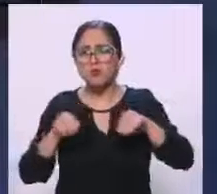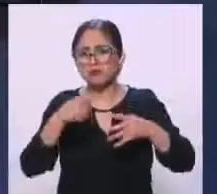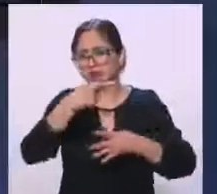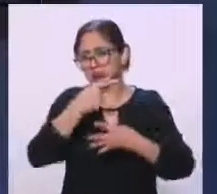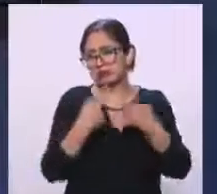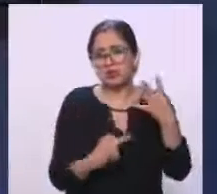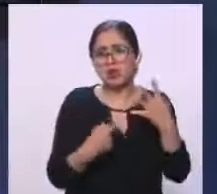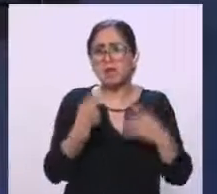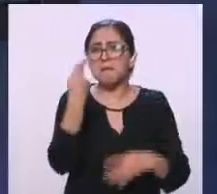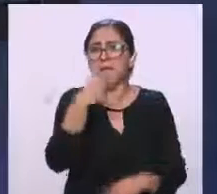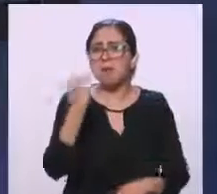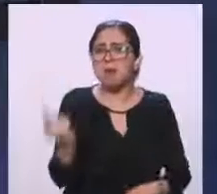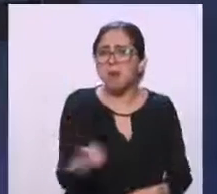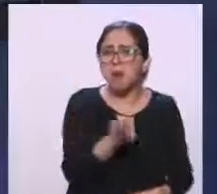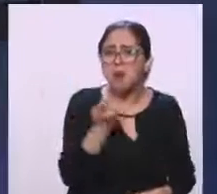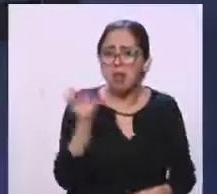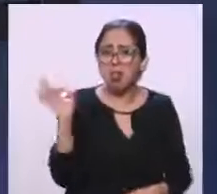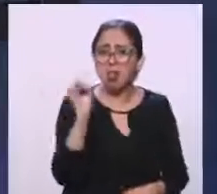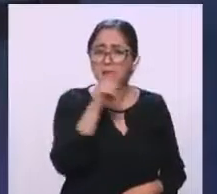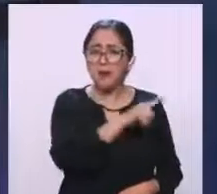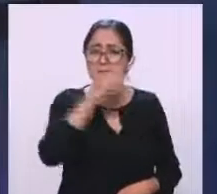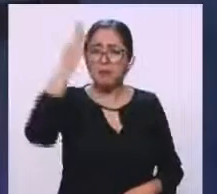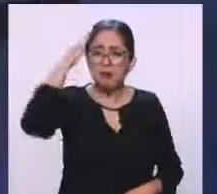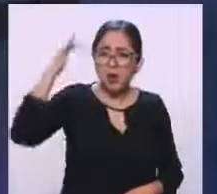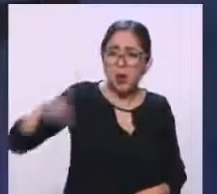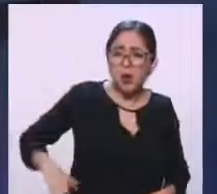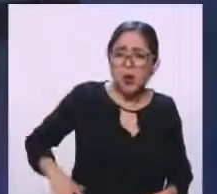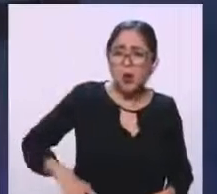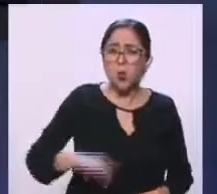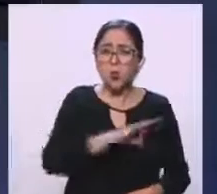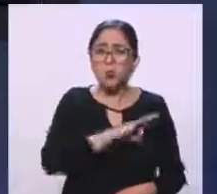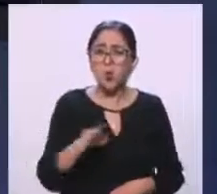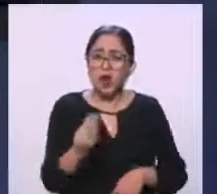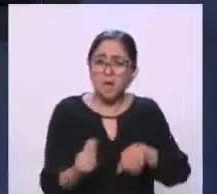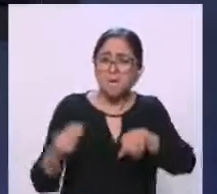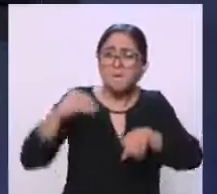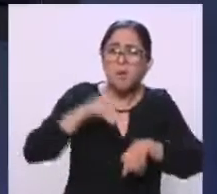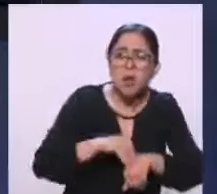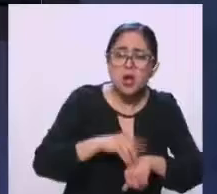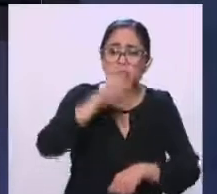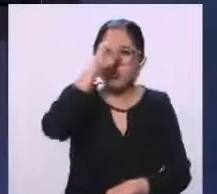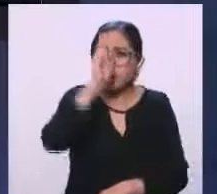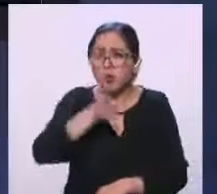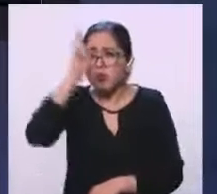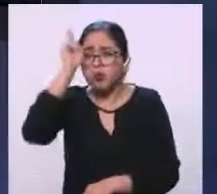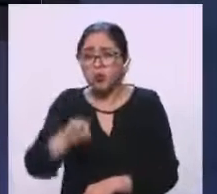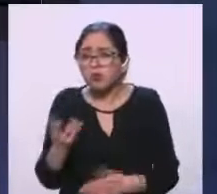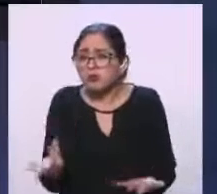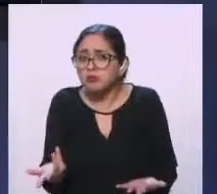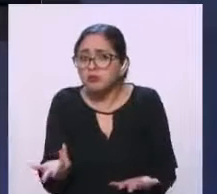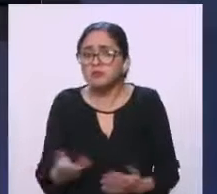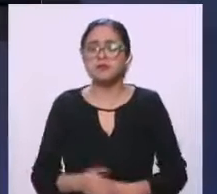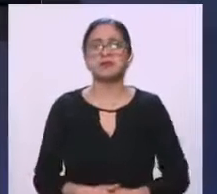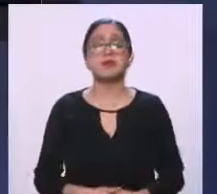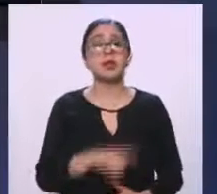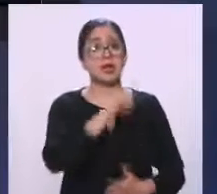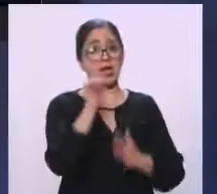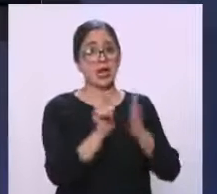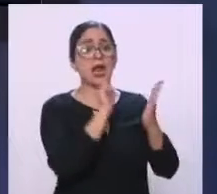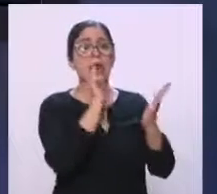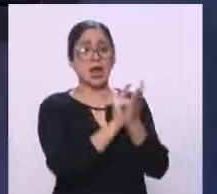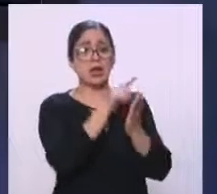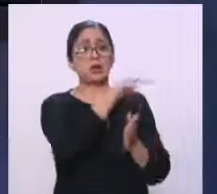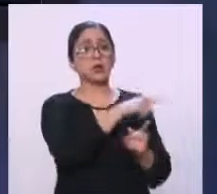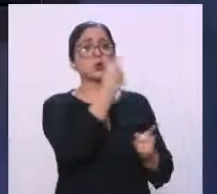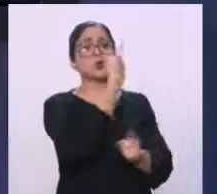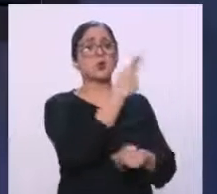gobernadores, tienen la facultad de decretarlas, de imponerlas? Mire, de acuerdo con la ley pueden dictar medidas sanitarias en el ámbito de su